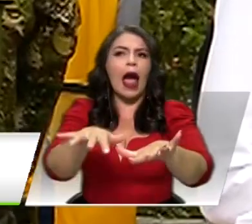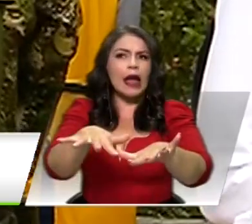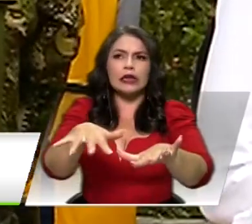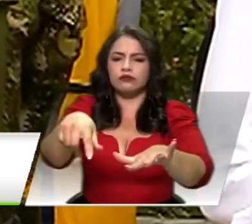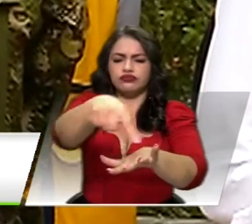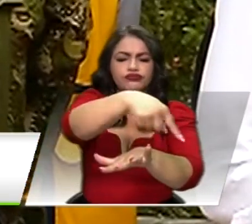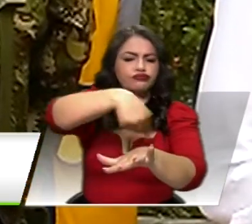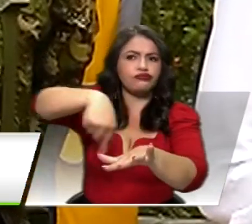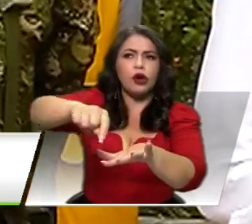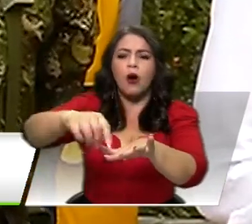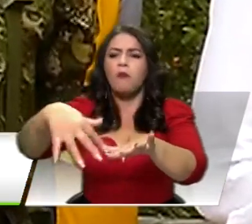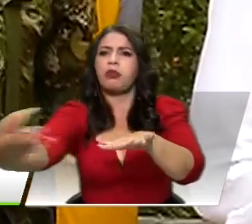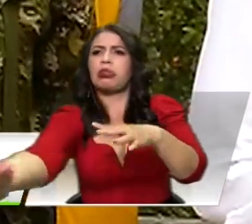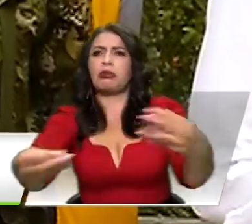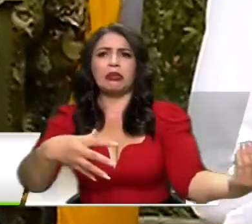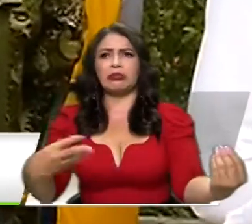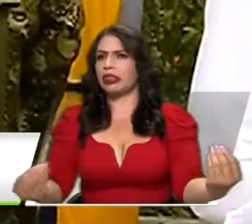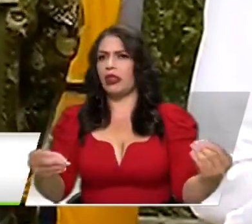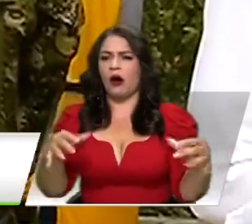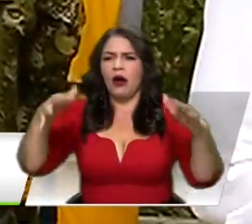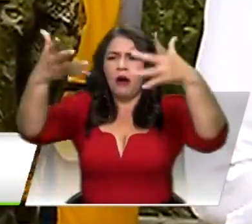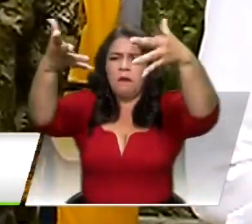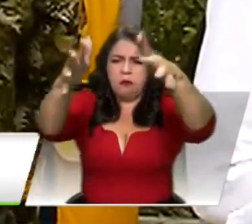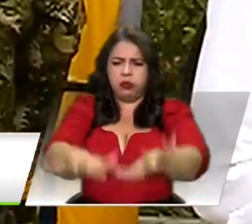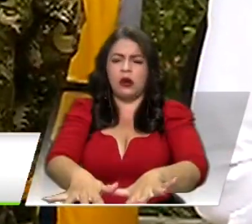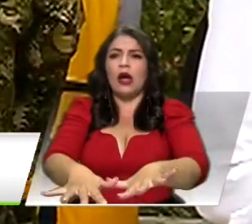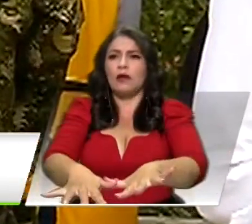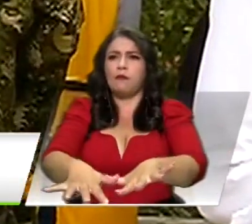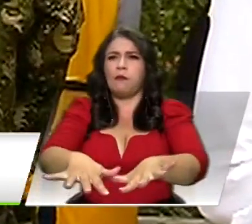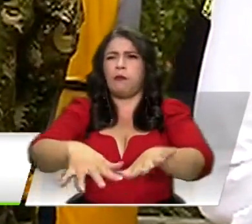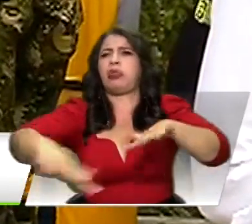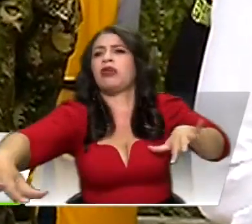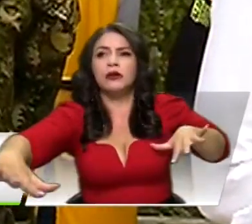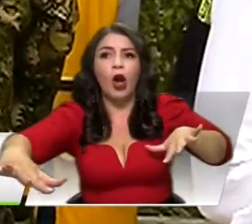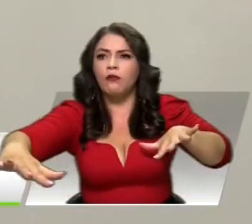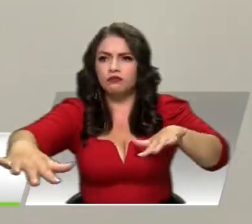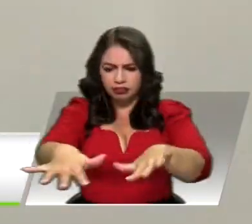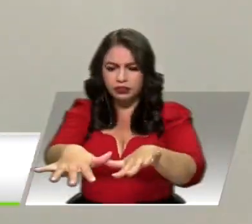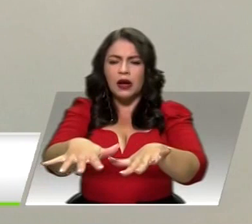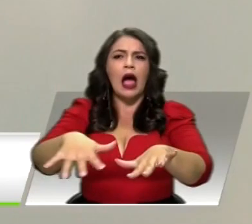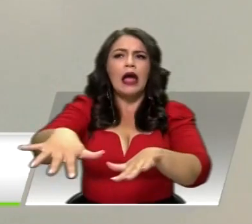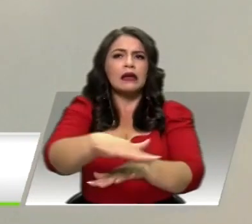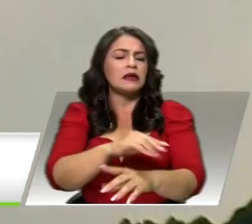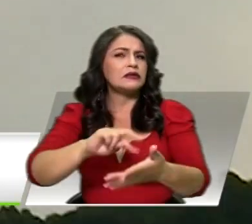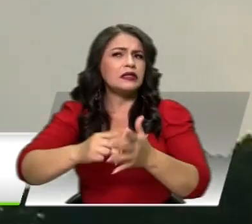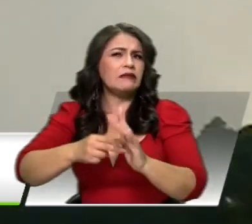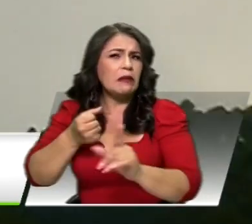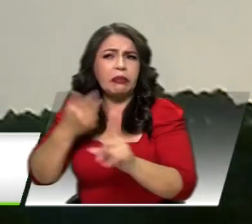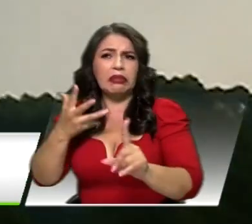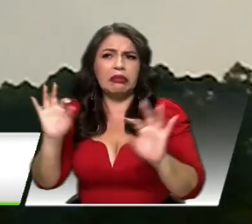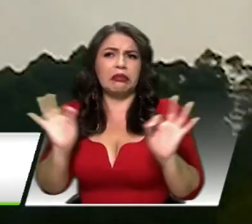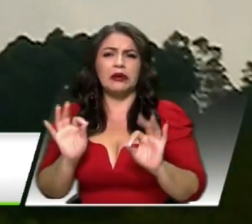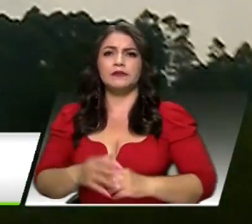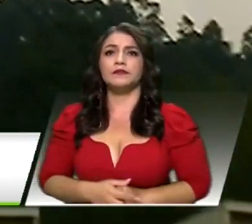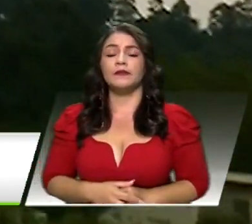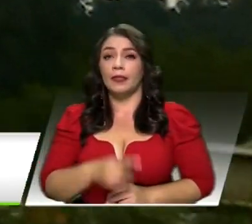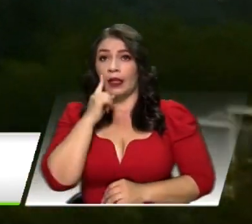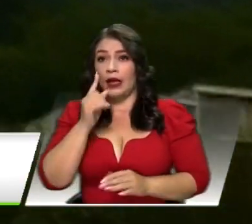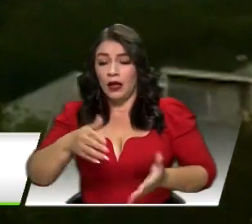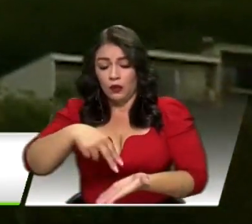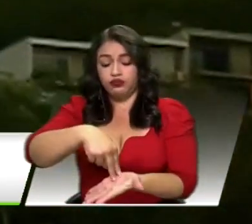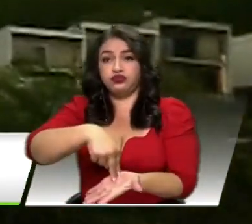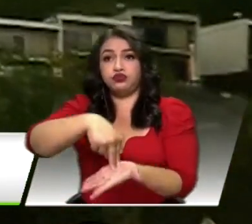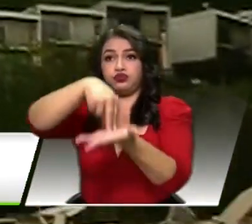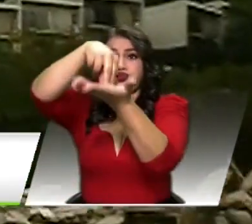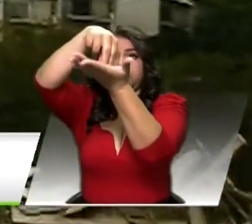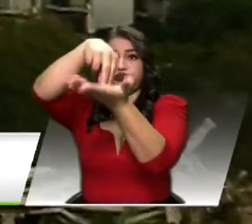no ha tenido ningún impacto sobre las zonas cercanas ni los lotes cercanos. La torre de los ascensores, la única que permaneció en